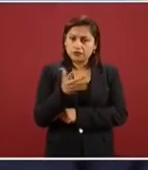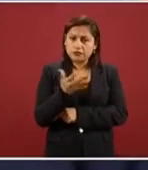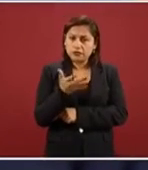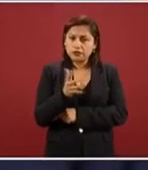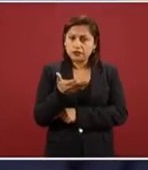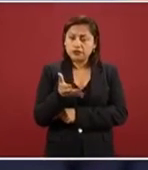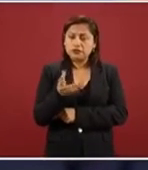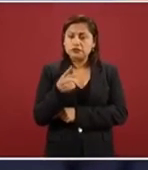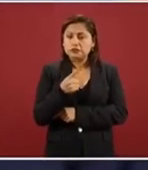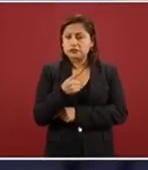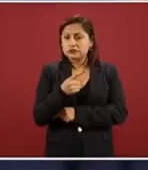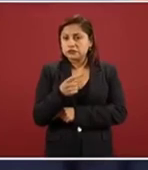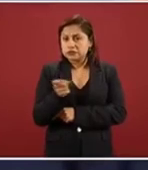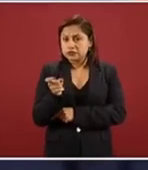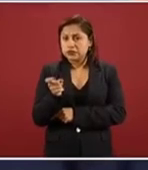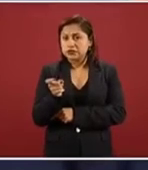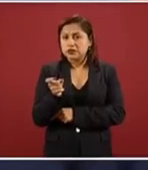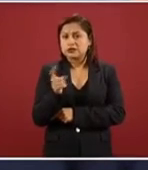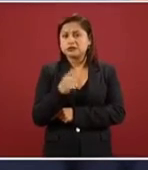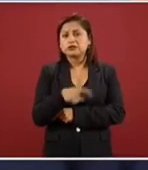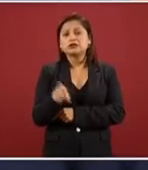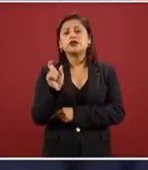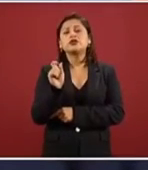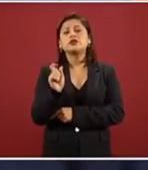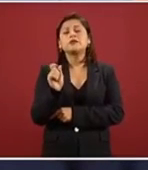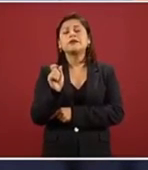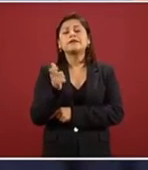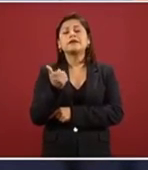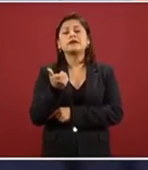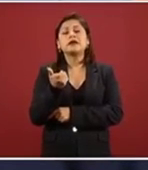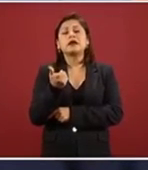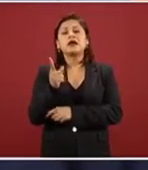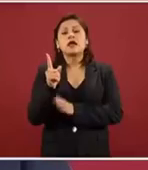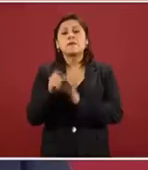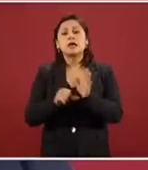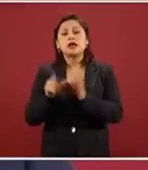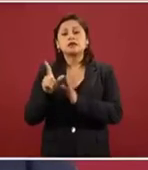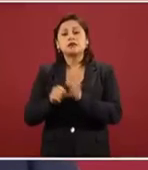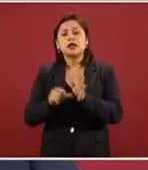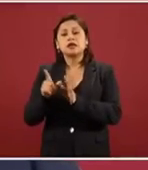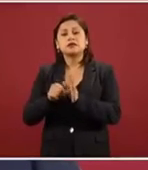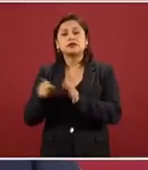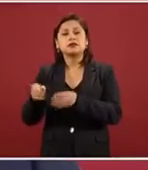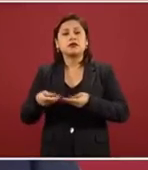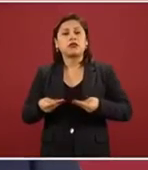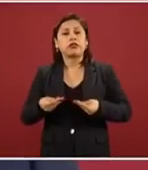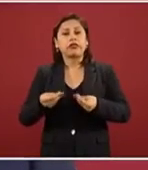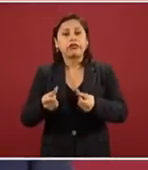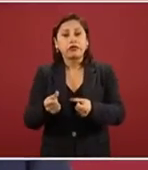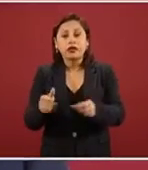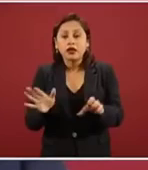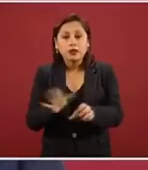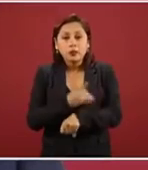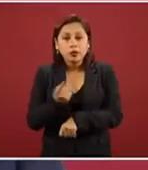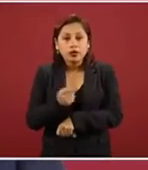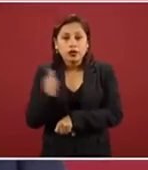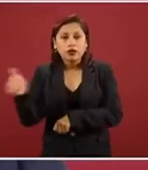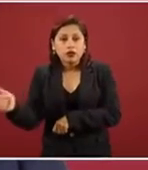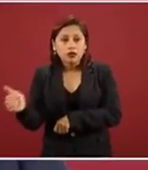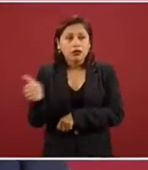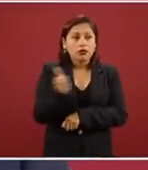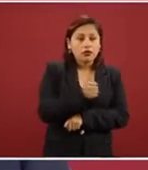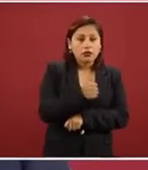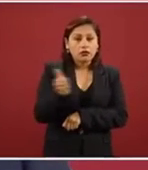de 100 a 120 pesos mensuales, nada más de